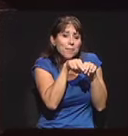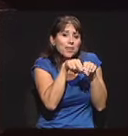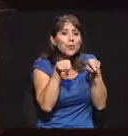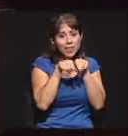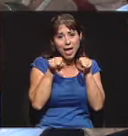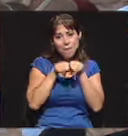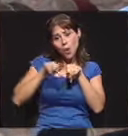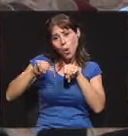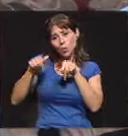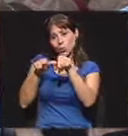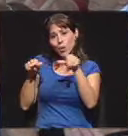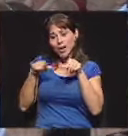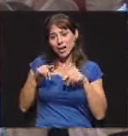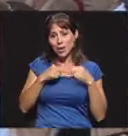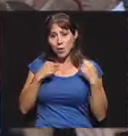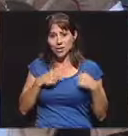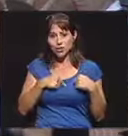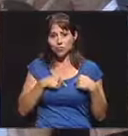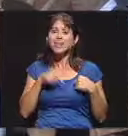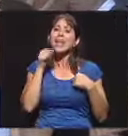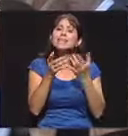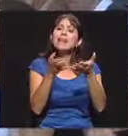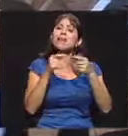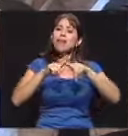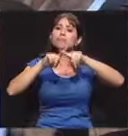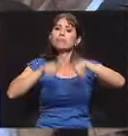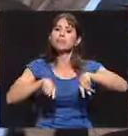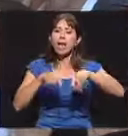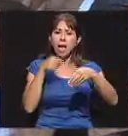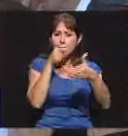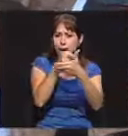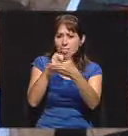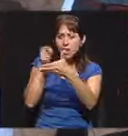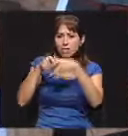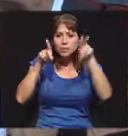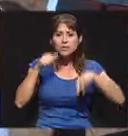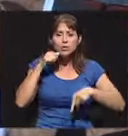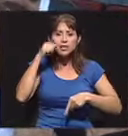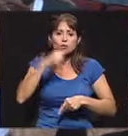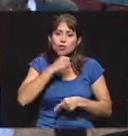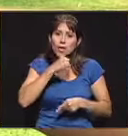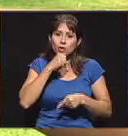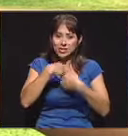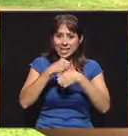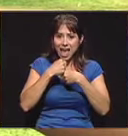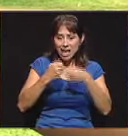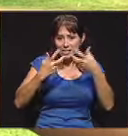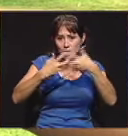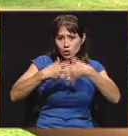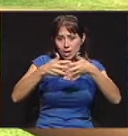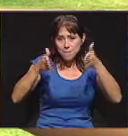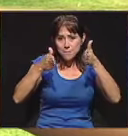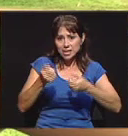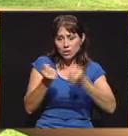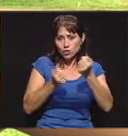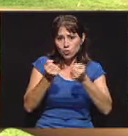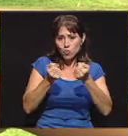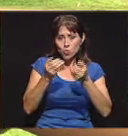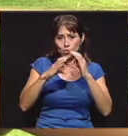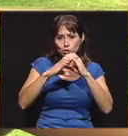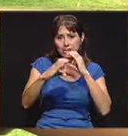Esta busca erradicar los maltratos hacia los adultos mayores por parte de los transportistas de autobuses. Bueno, esta campaña